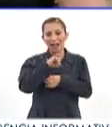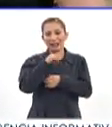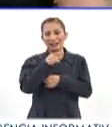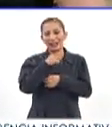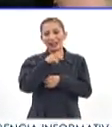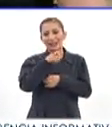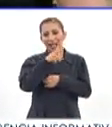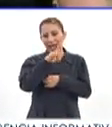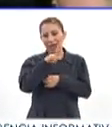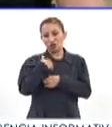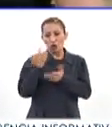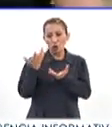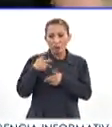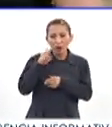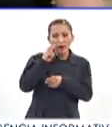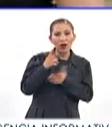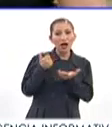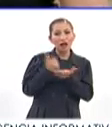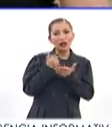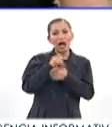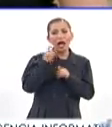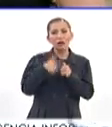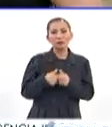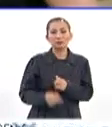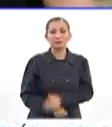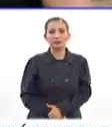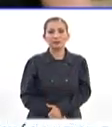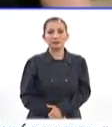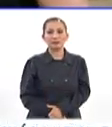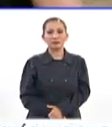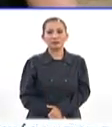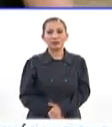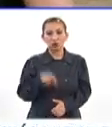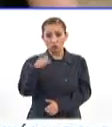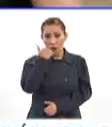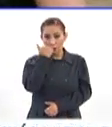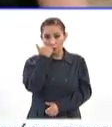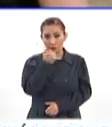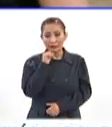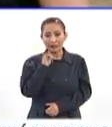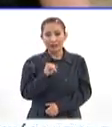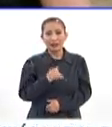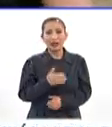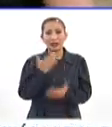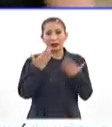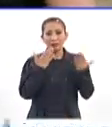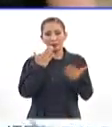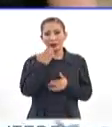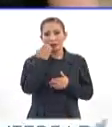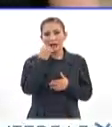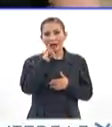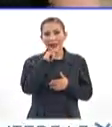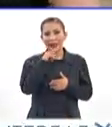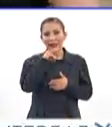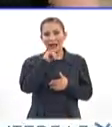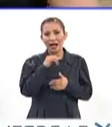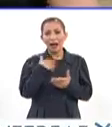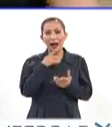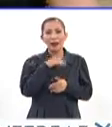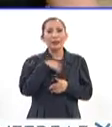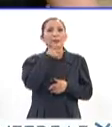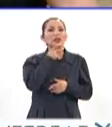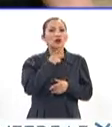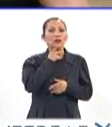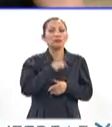Ingeniería, entonces aquí ando haciendo algunas labores. ¿Tú eres estudiante? Sí, soy estudiante de la Facultad de Ingeniería en Ingeniería